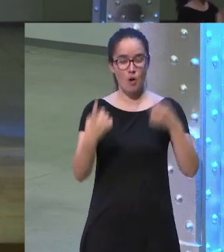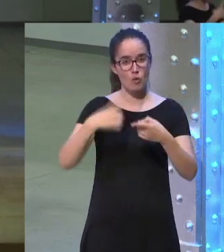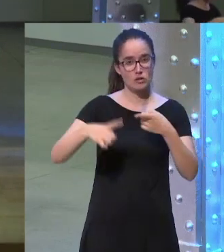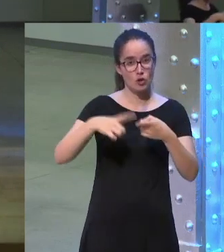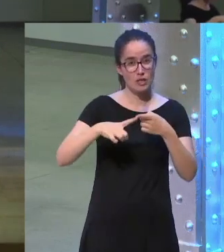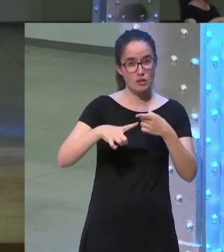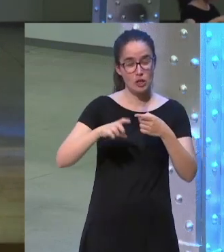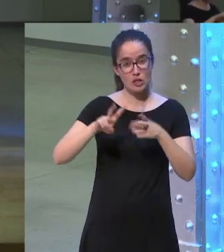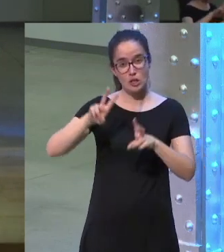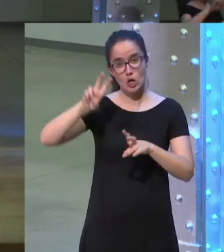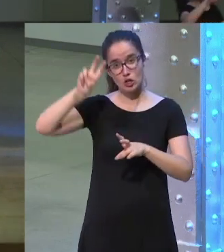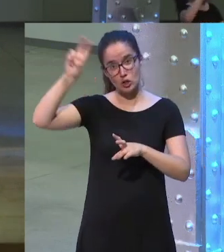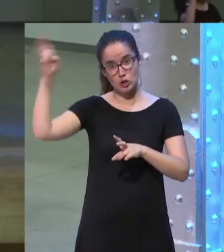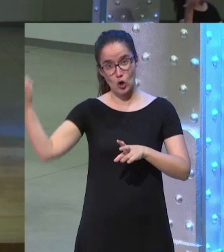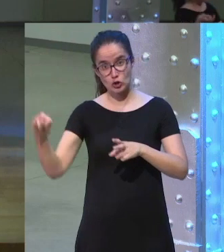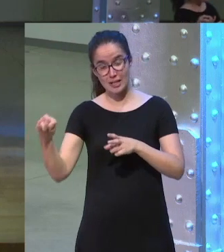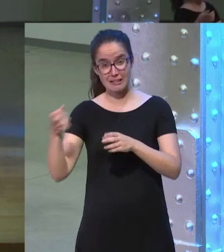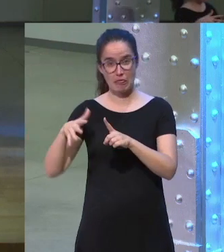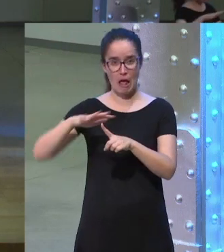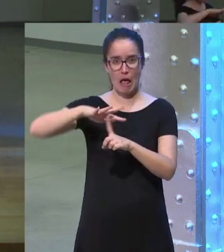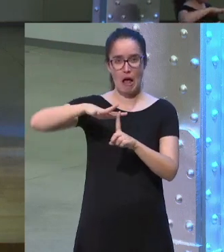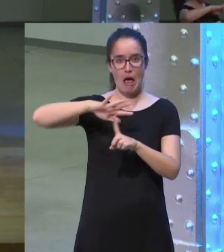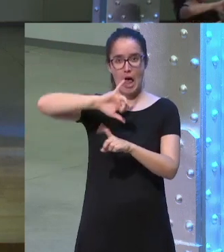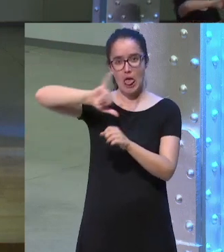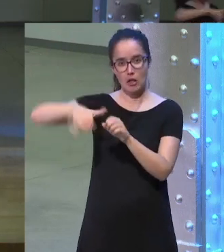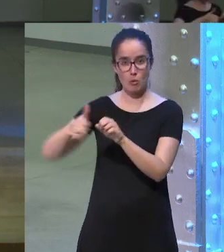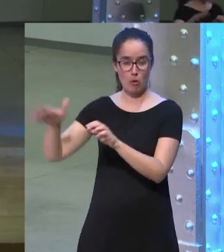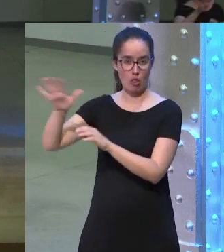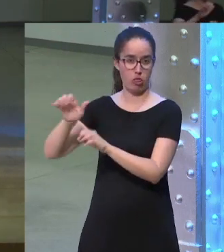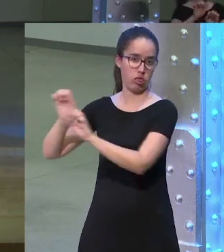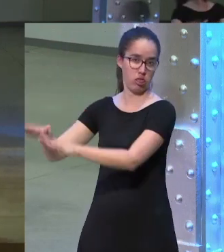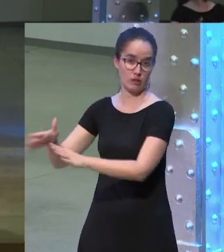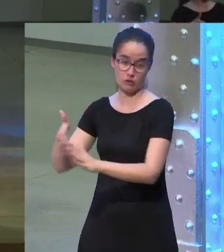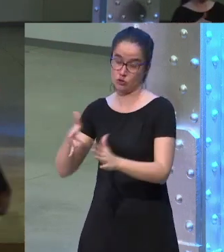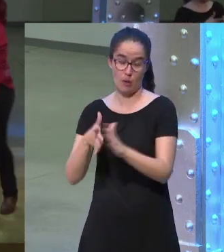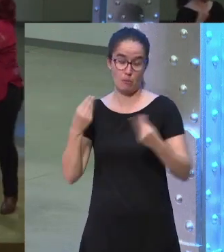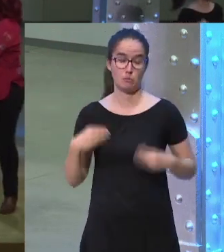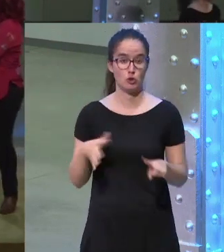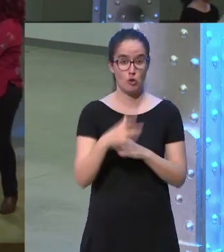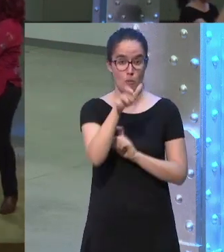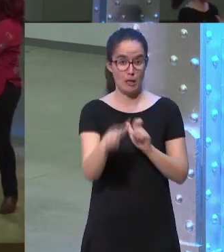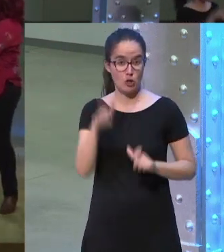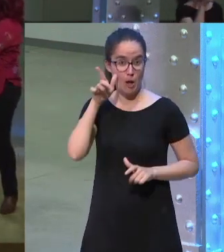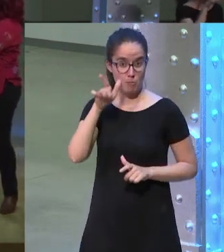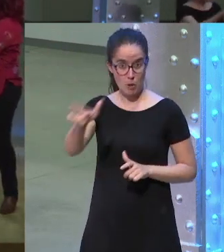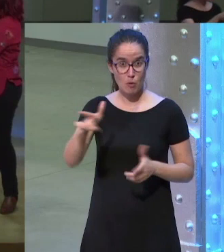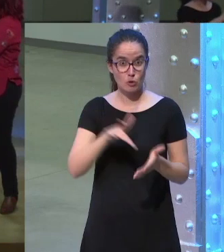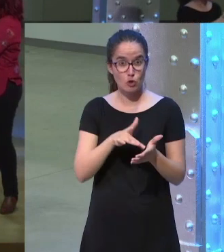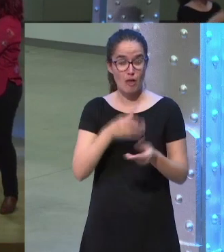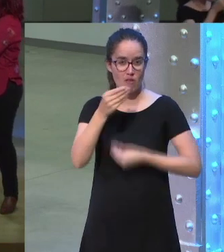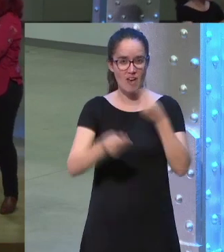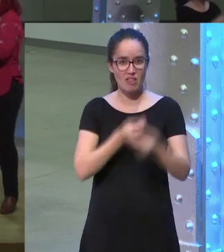y desdibujar otras que están alrededor, que es lo que le pasa más o menos a una persona miope. Entonces, ¿qué pasa? Que cuando uno tiene que hacer